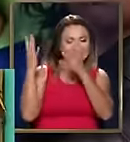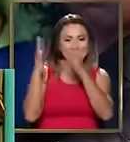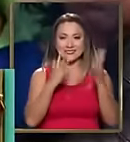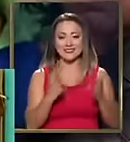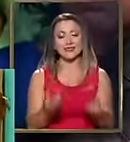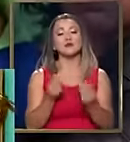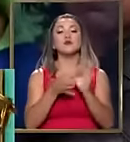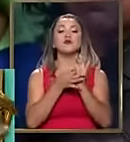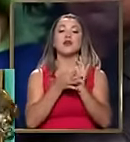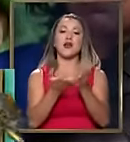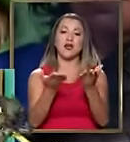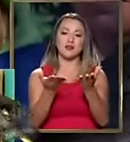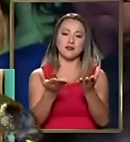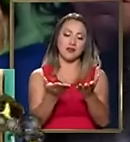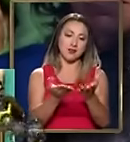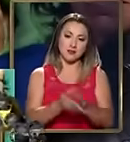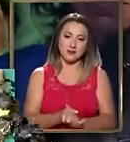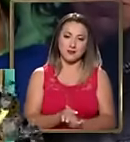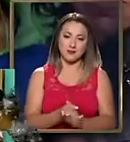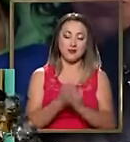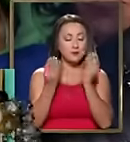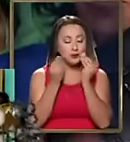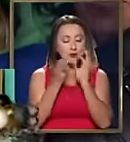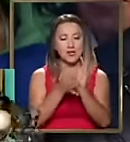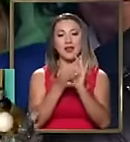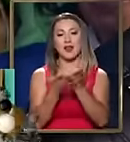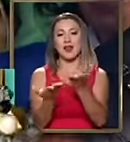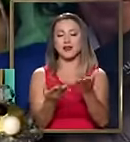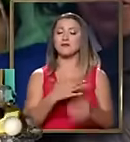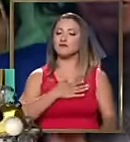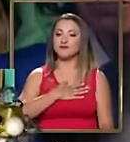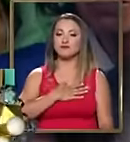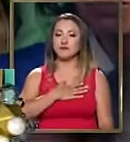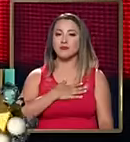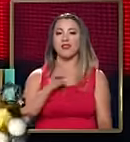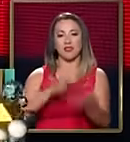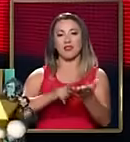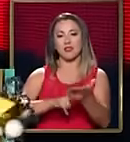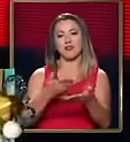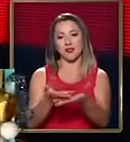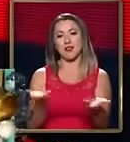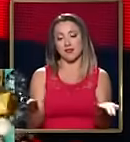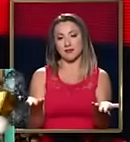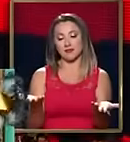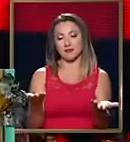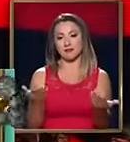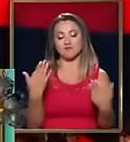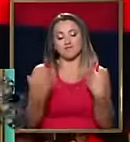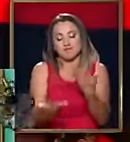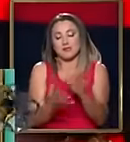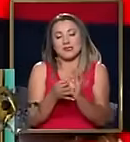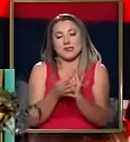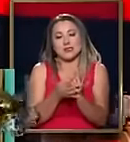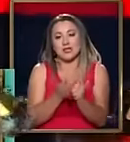Muchas gracias. Muchas gracias. De verdad, les agradezco.